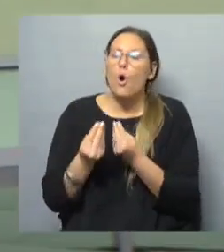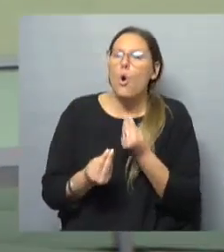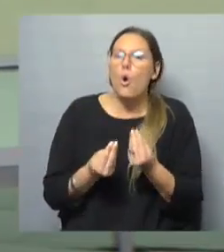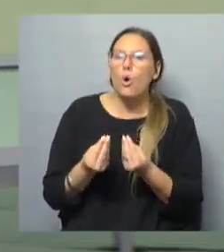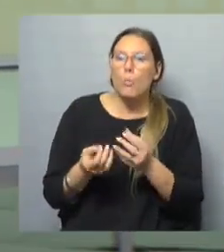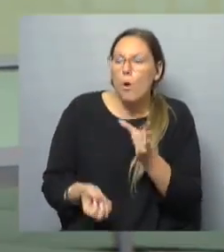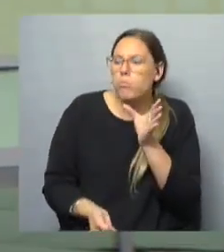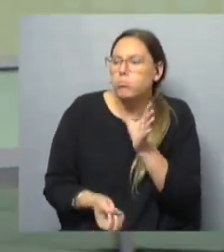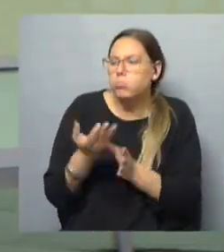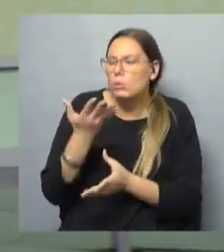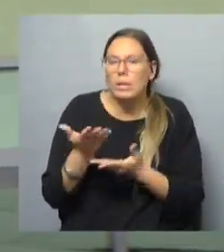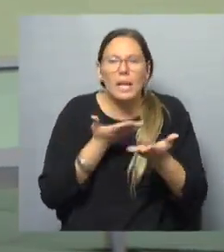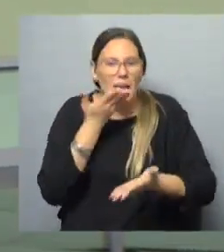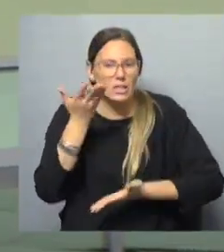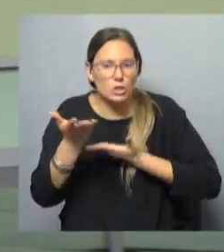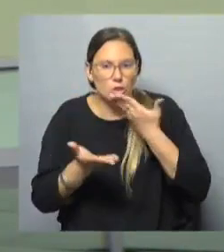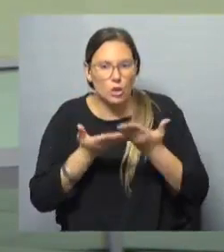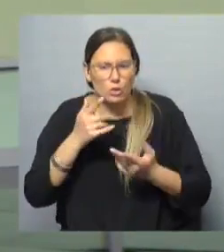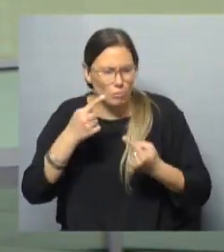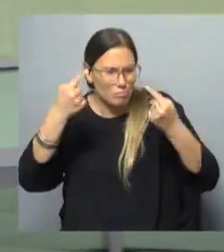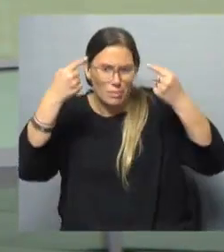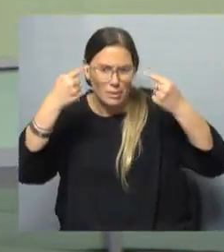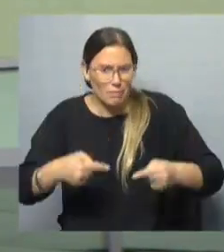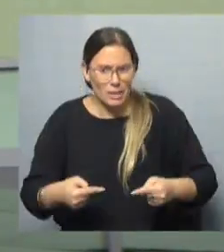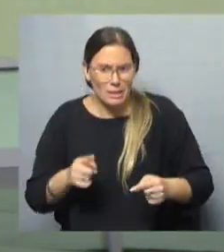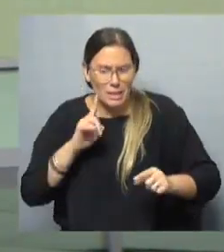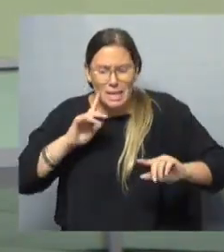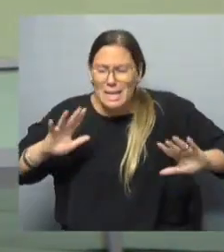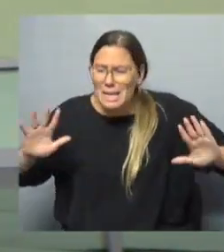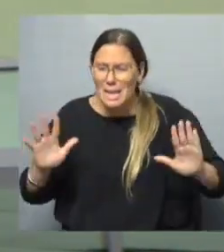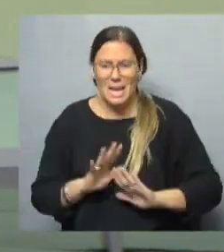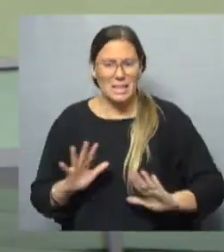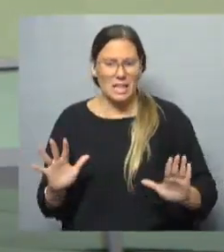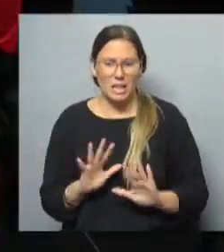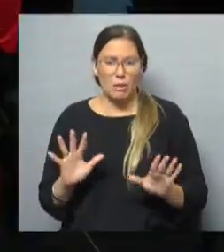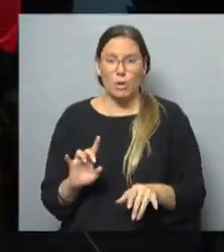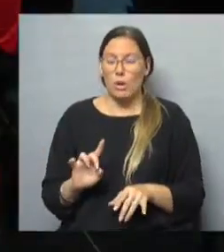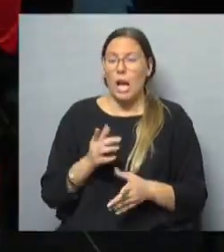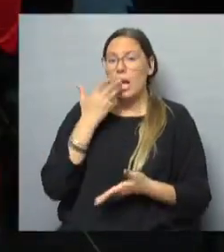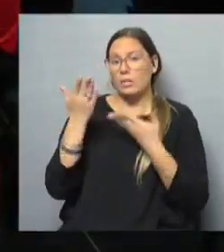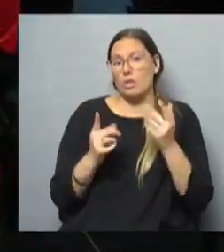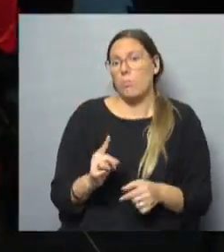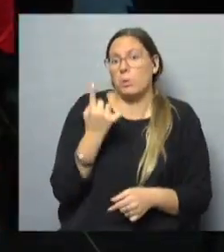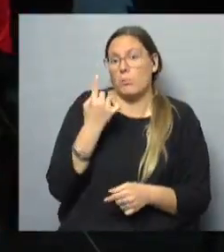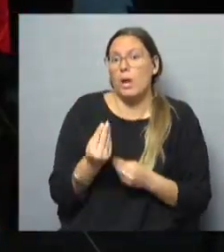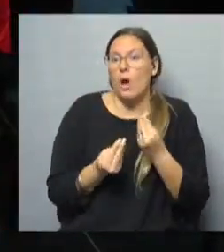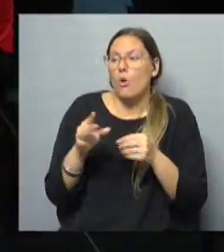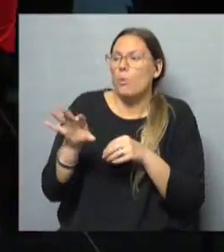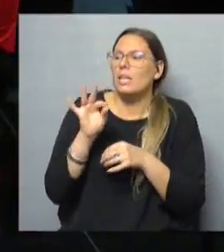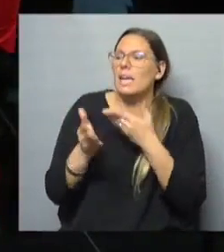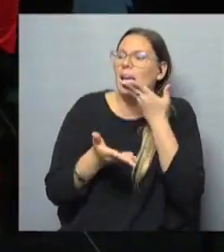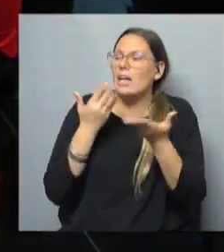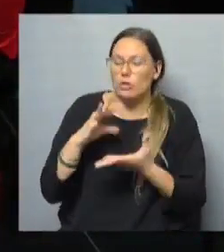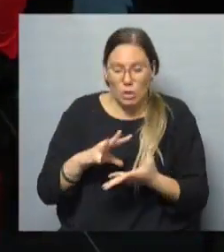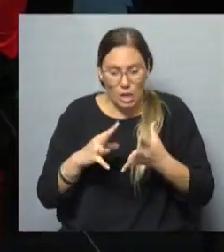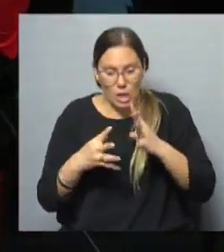van creando las versiones, porque son versiones bien diferentes, que no tienen como nada que ver con la original. Y cómo van eligiendo los temas, creo